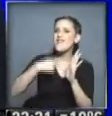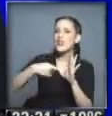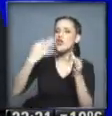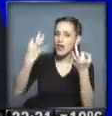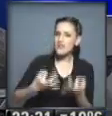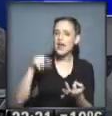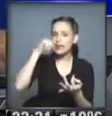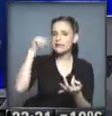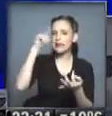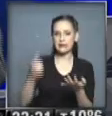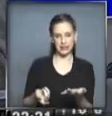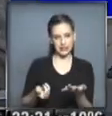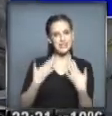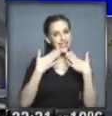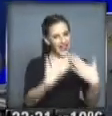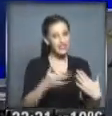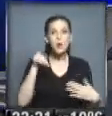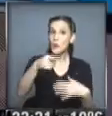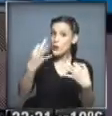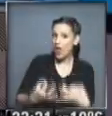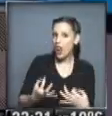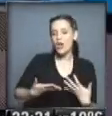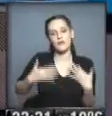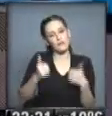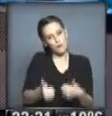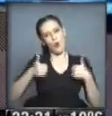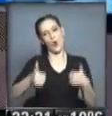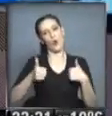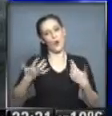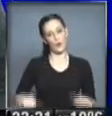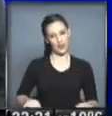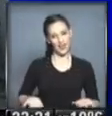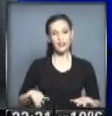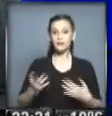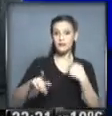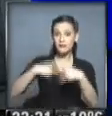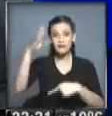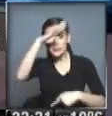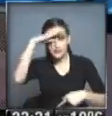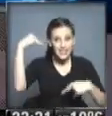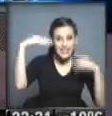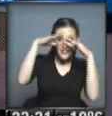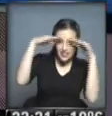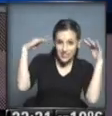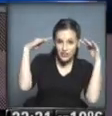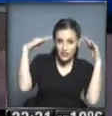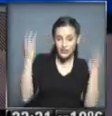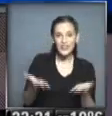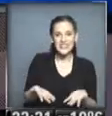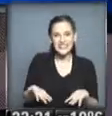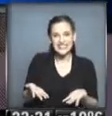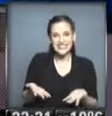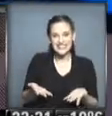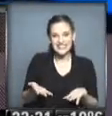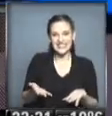muy, muy buenos. Excelente, gracias. Gaby, ¿la pasaste bien? Muy bien, como todas las noches. Bueno, ¿sigue el flequillo? ¿Qué repercusión ha tenido? Va a